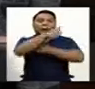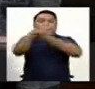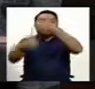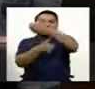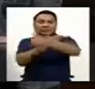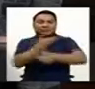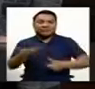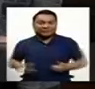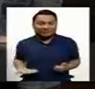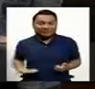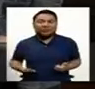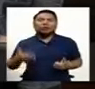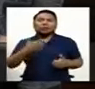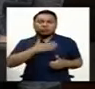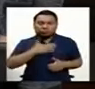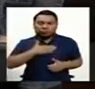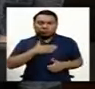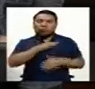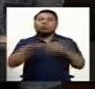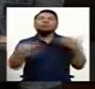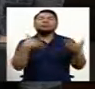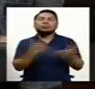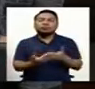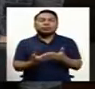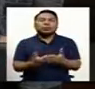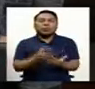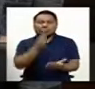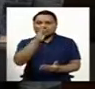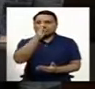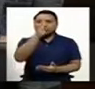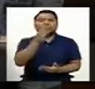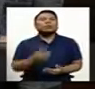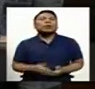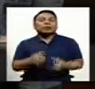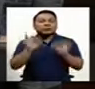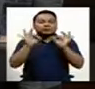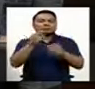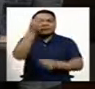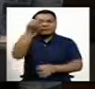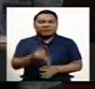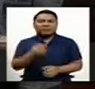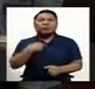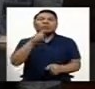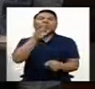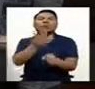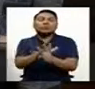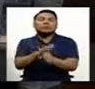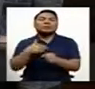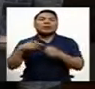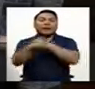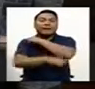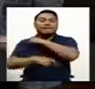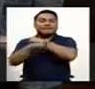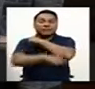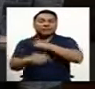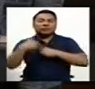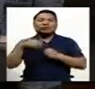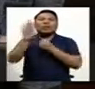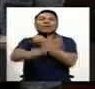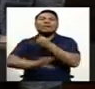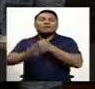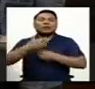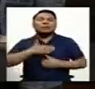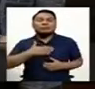sostendré con total convicción mi compromiso con el país y defenderé mi capacidad